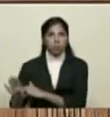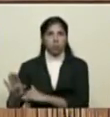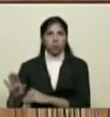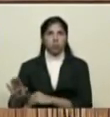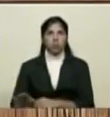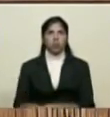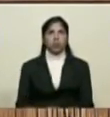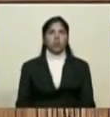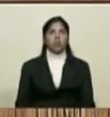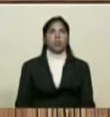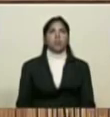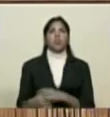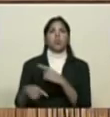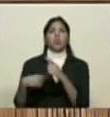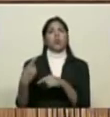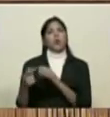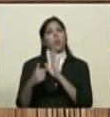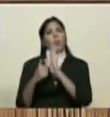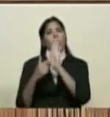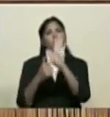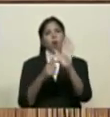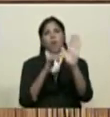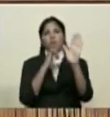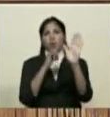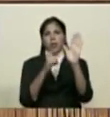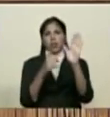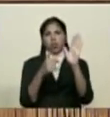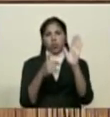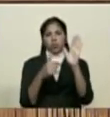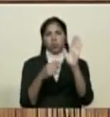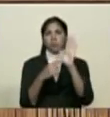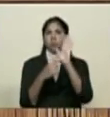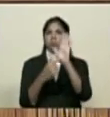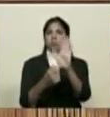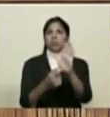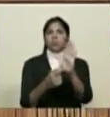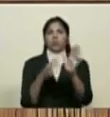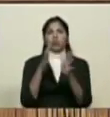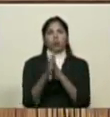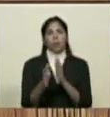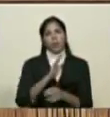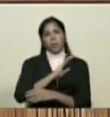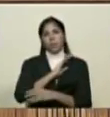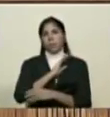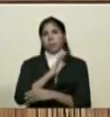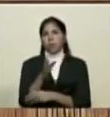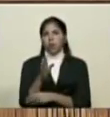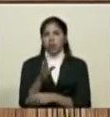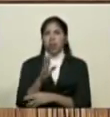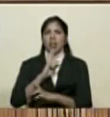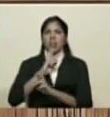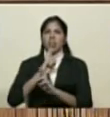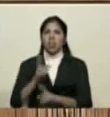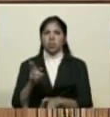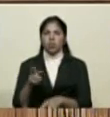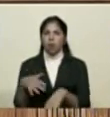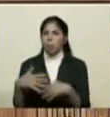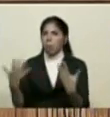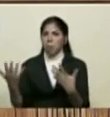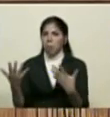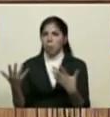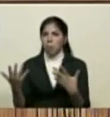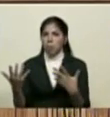pública una información sobre imputaciones cuyos resultados en el